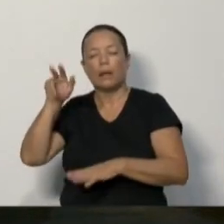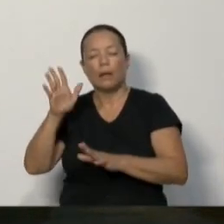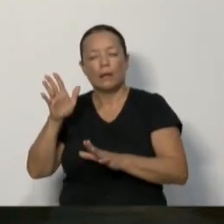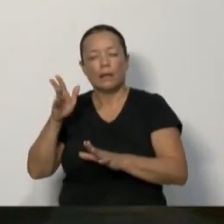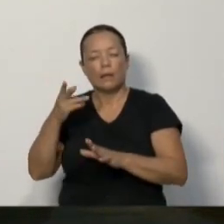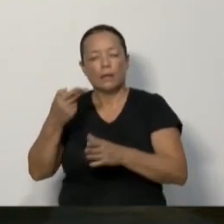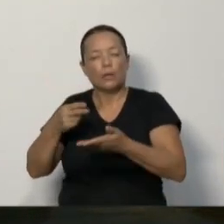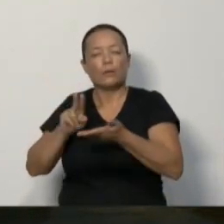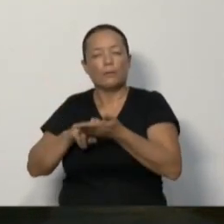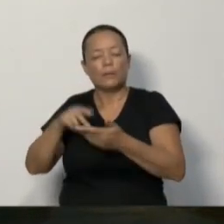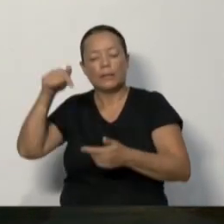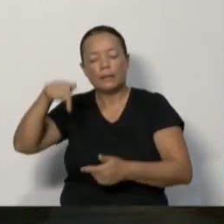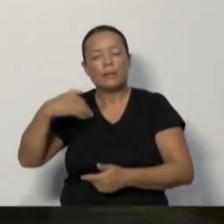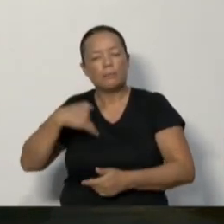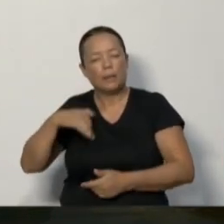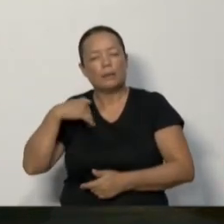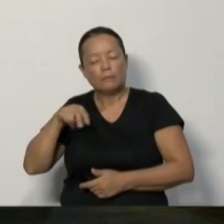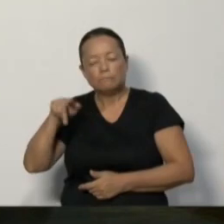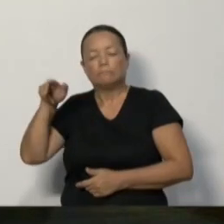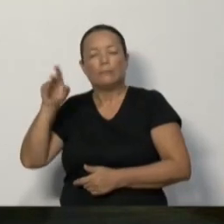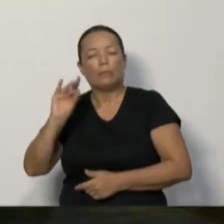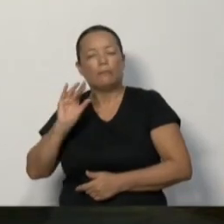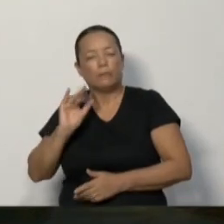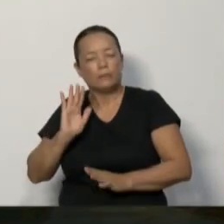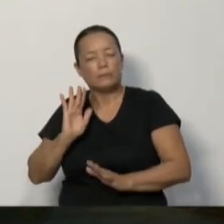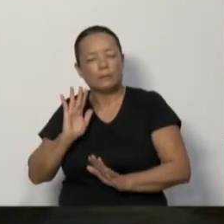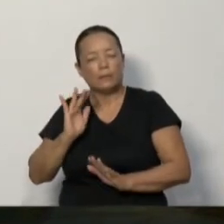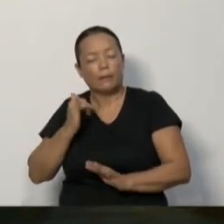que la reconstrucción de nuestro país también se nos hace cuesta arriba,